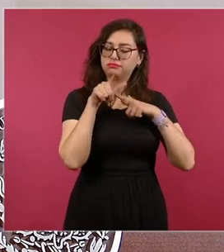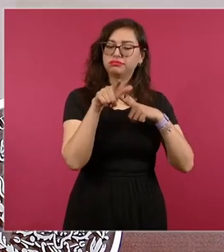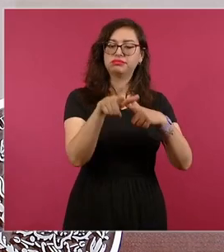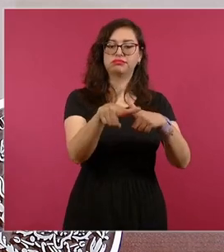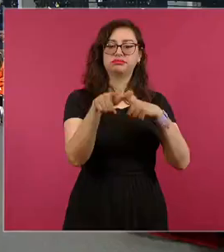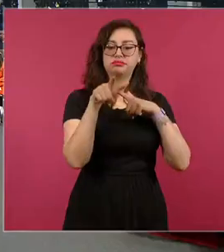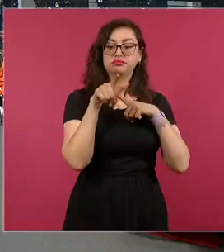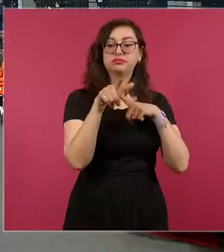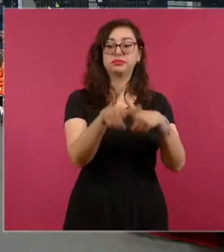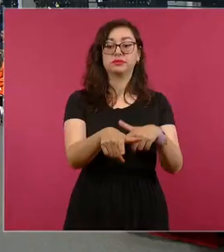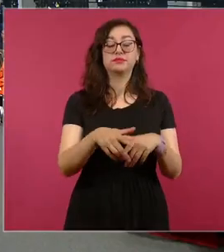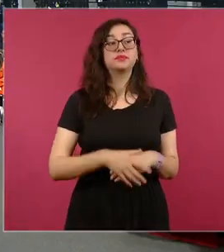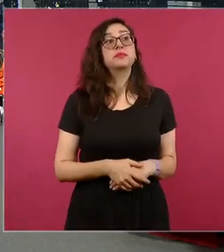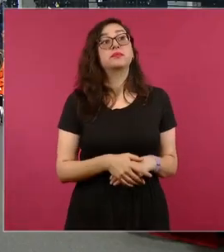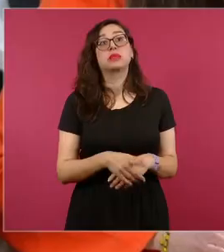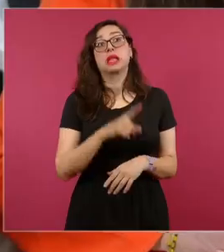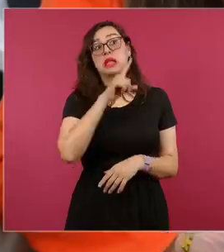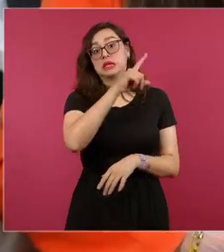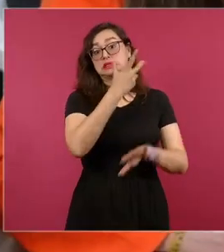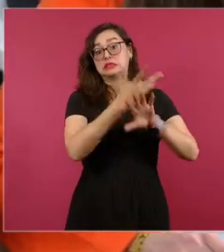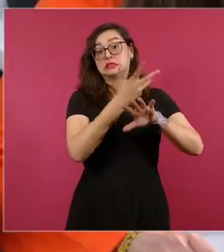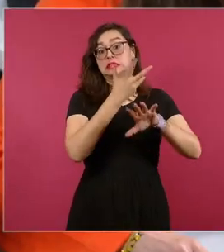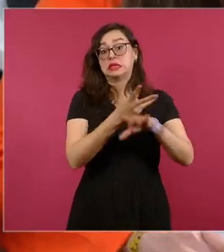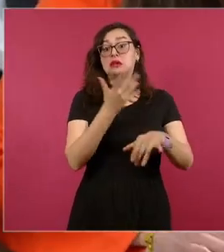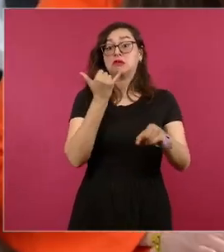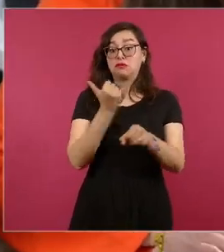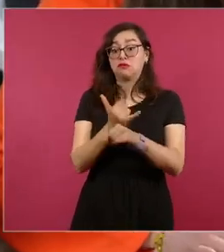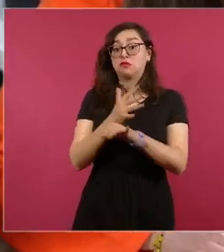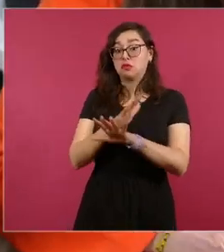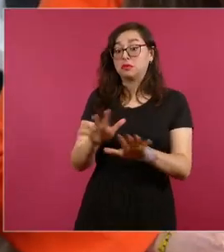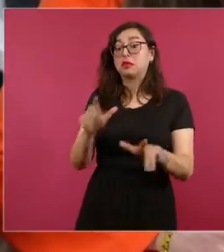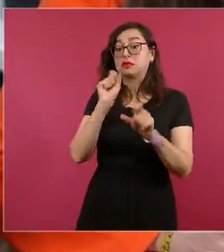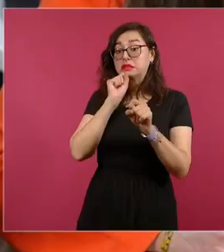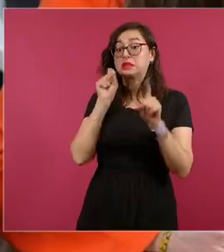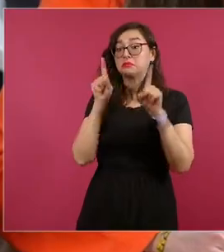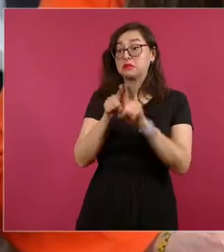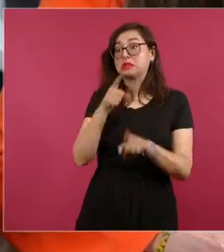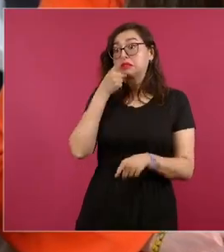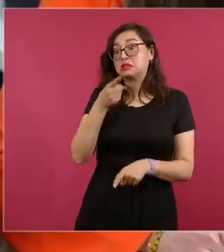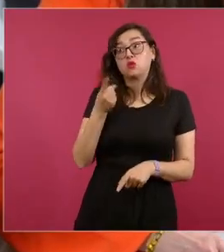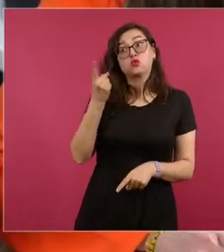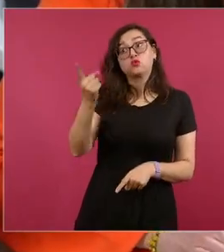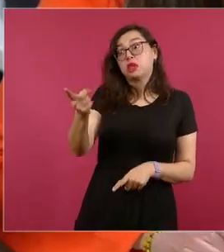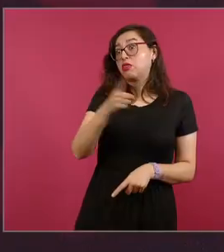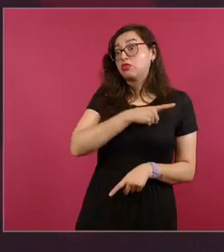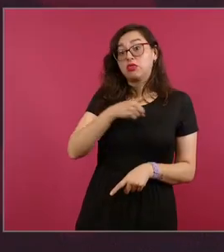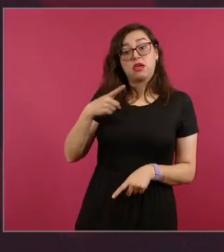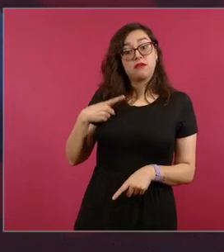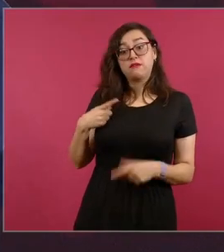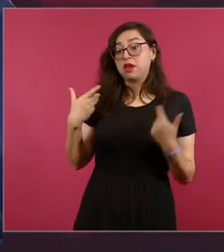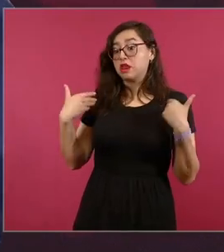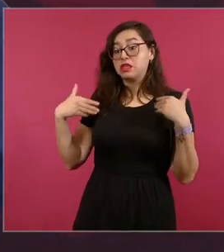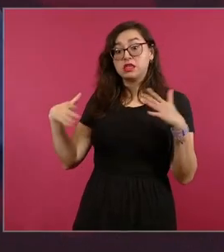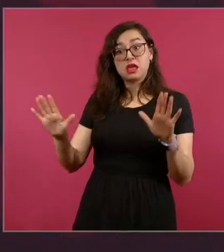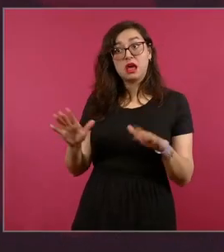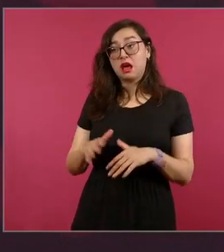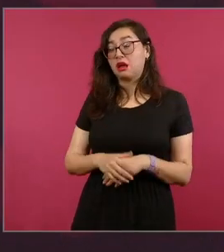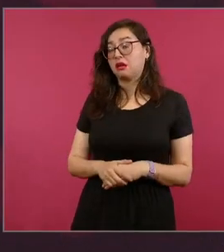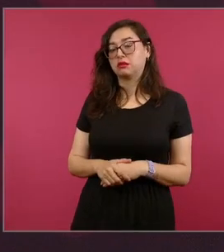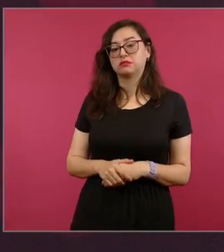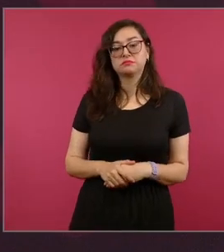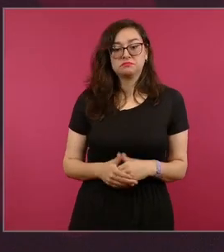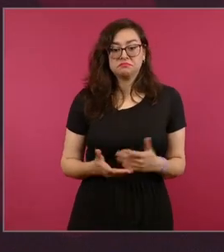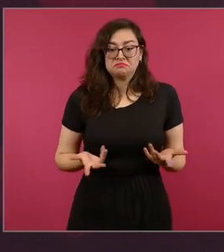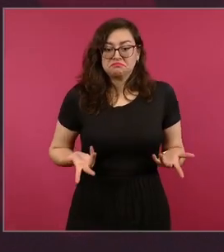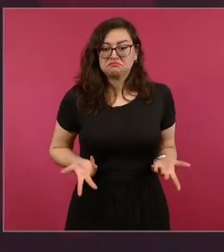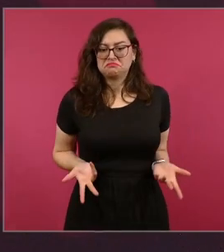En el informe también Estados Unidos critica ese tema, en el que sí, el Ejecutivo… Y no critica a los… No